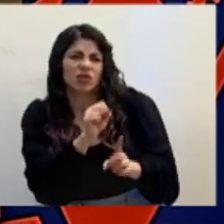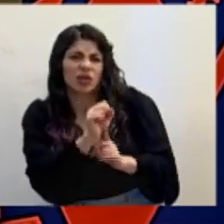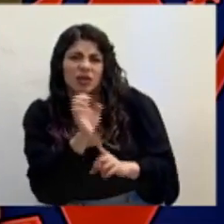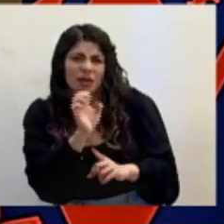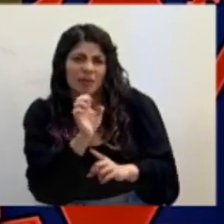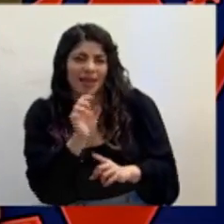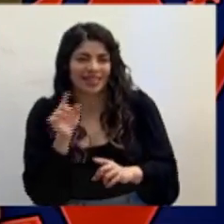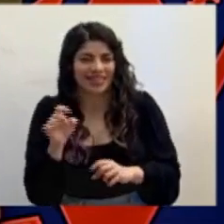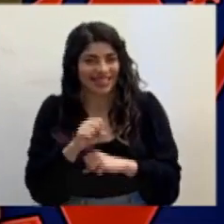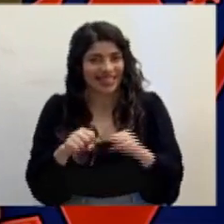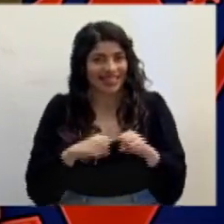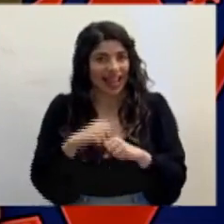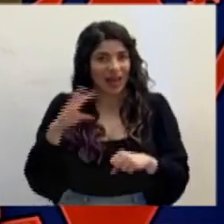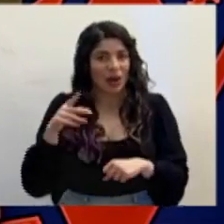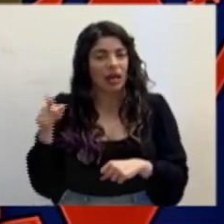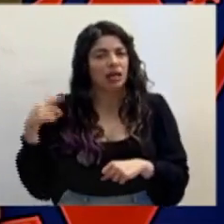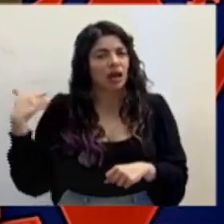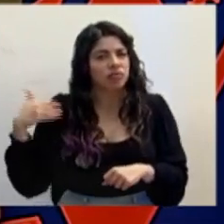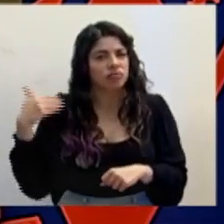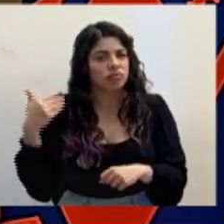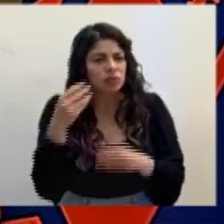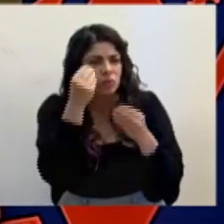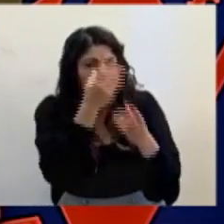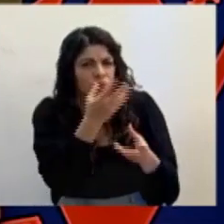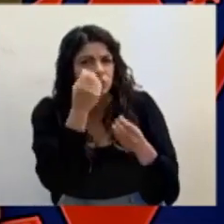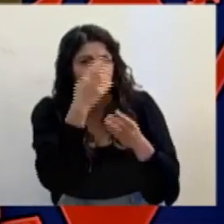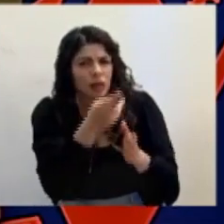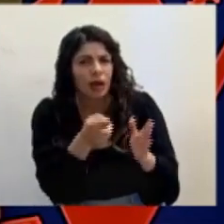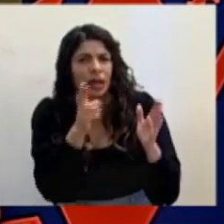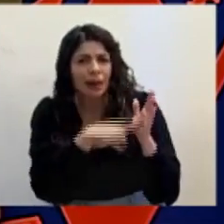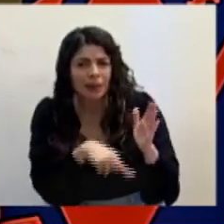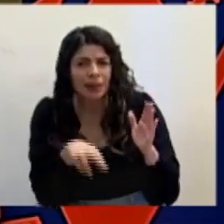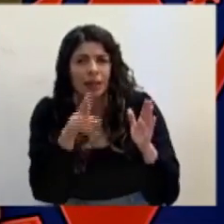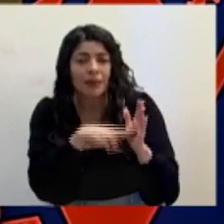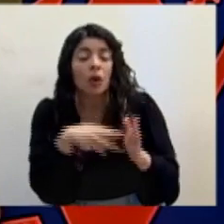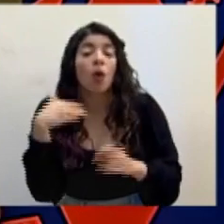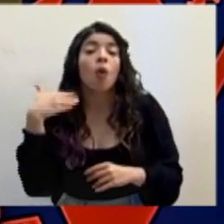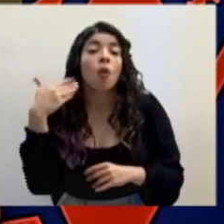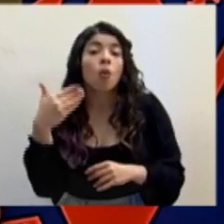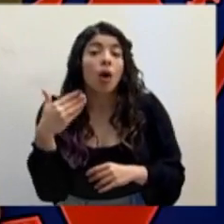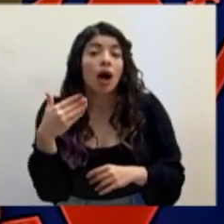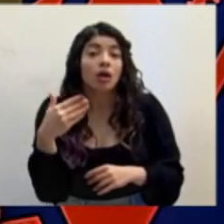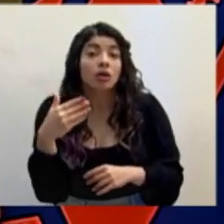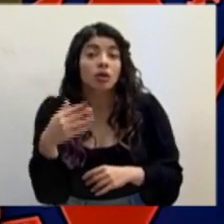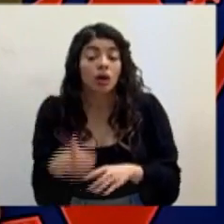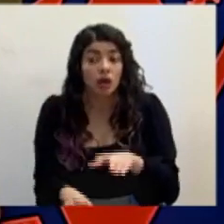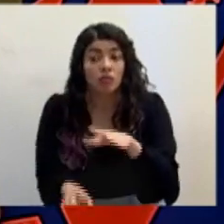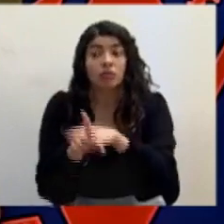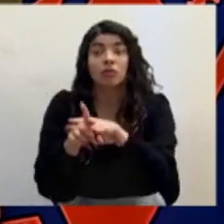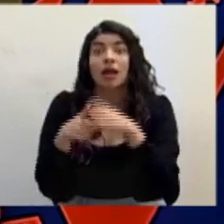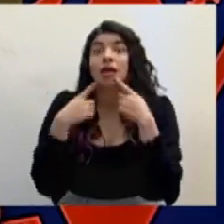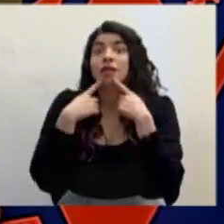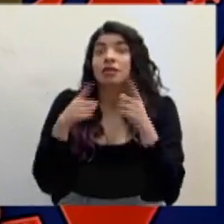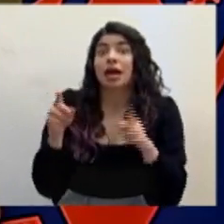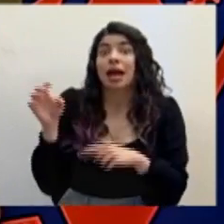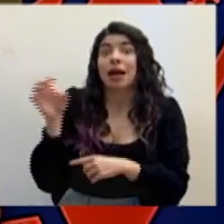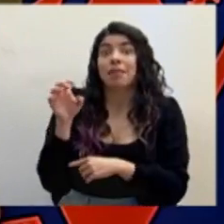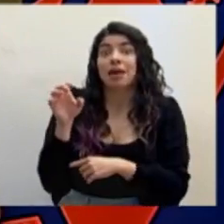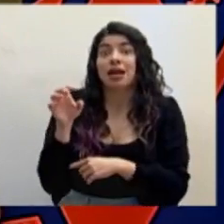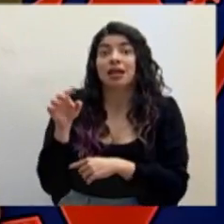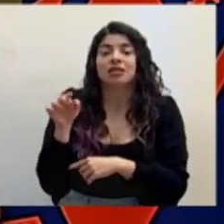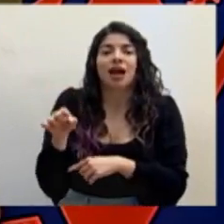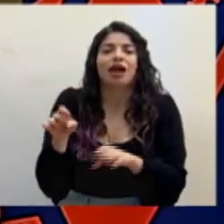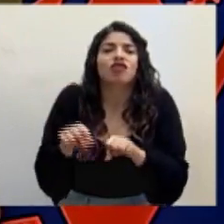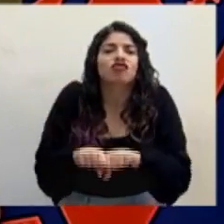Sala Constitucional nos ha venido diciendo de forma reiterada que al momento que se da una declaratoria de emergencia se